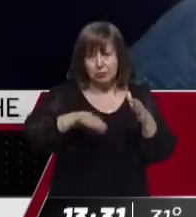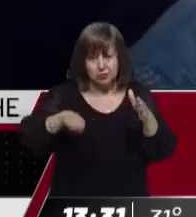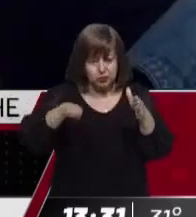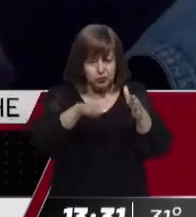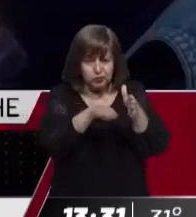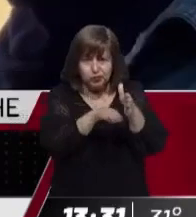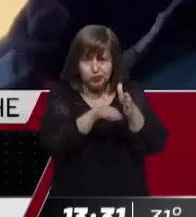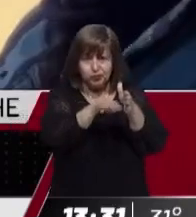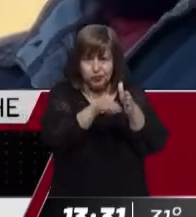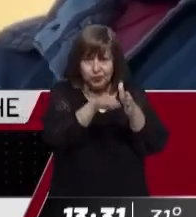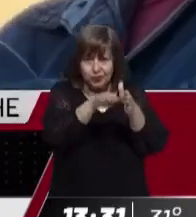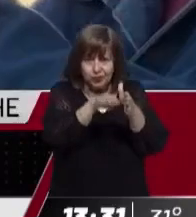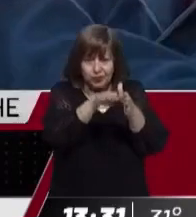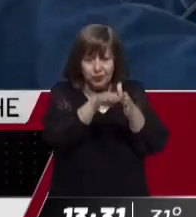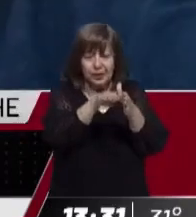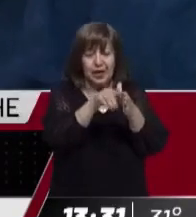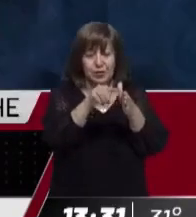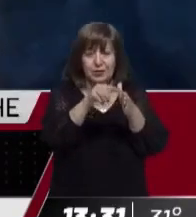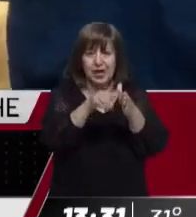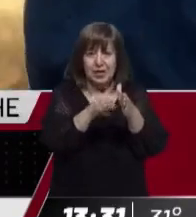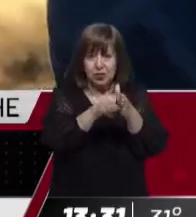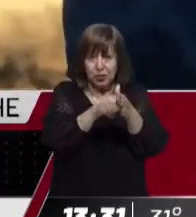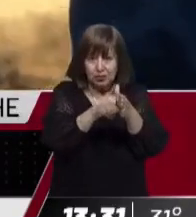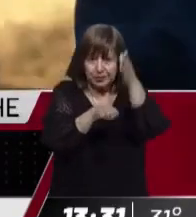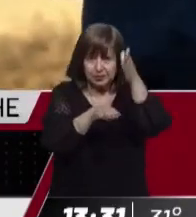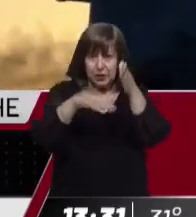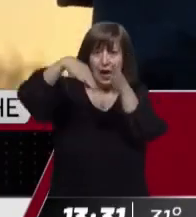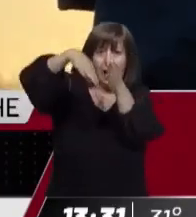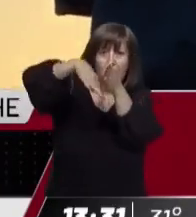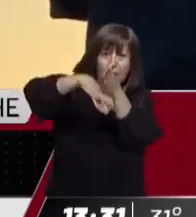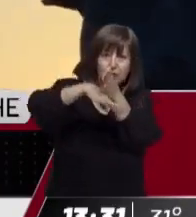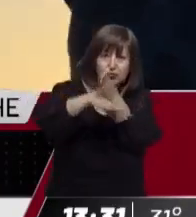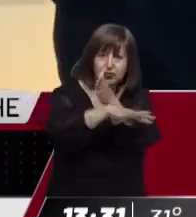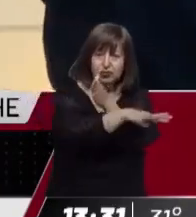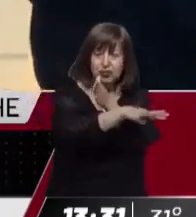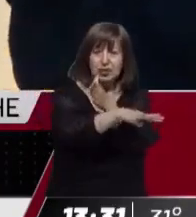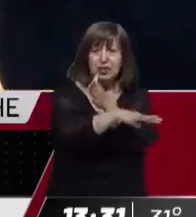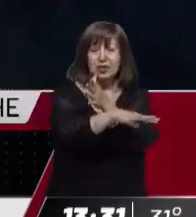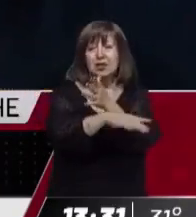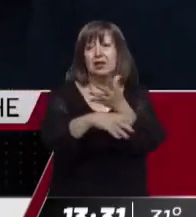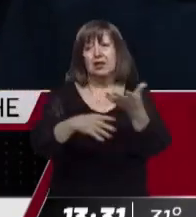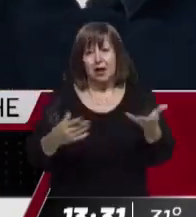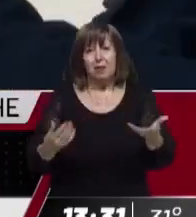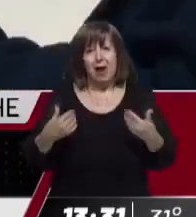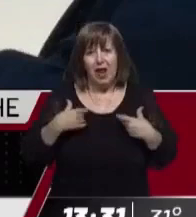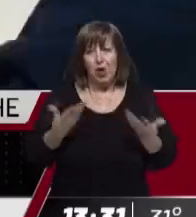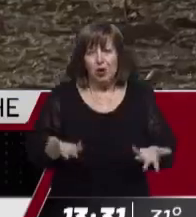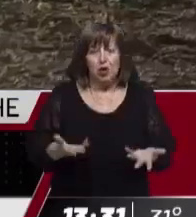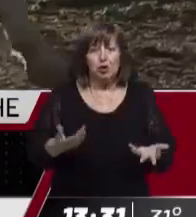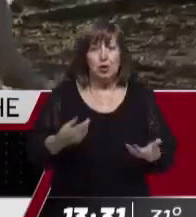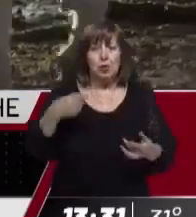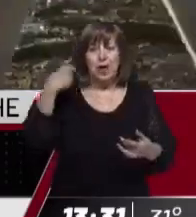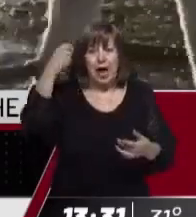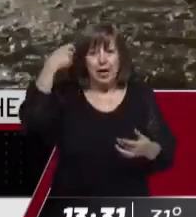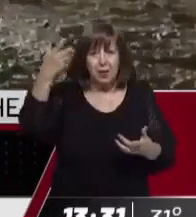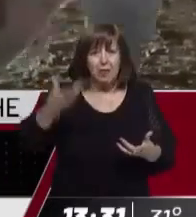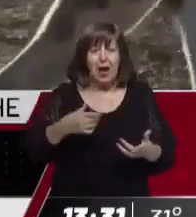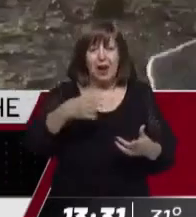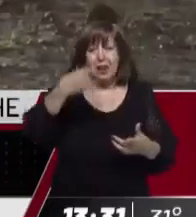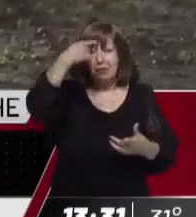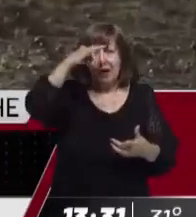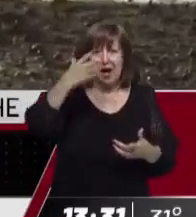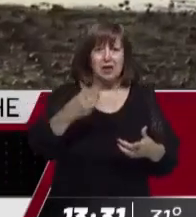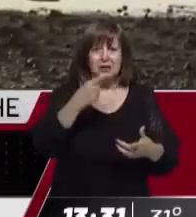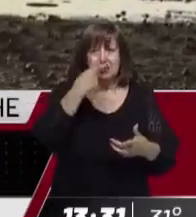necesario que liberen agua, porque si no, si nosotros también merecíamos que los animales, nuestros animales, que sea que